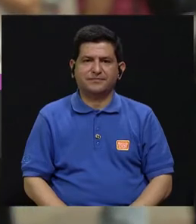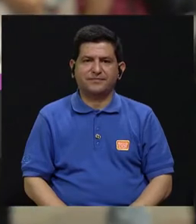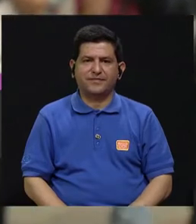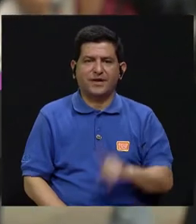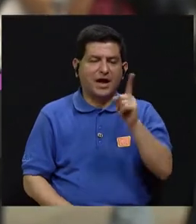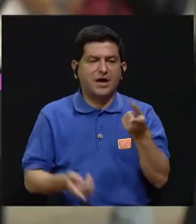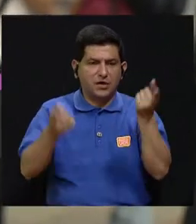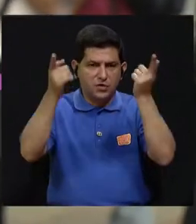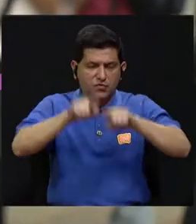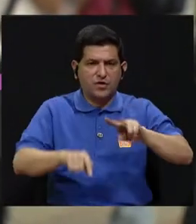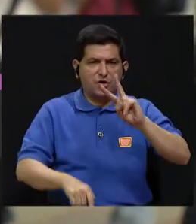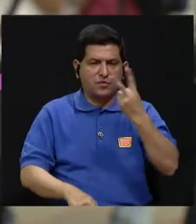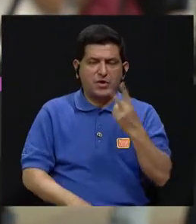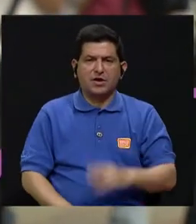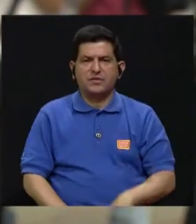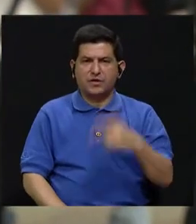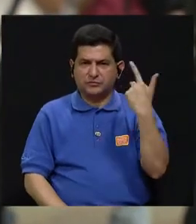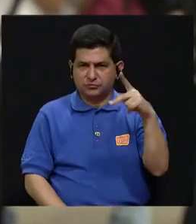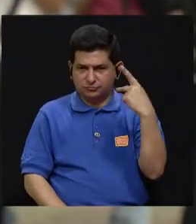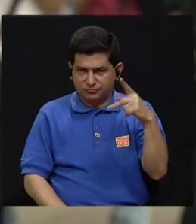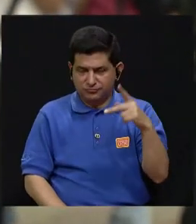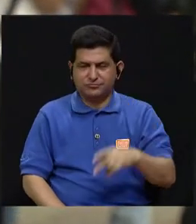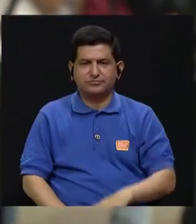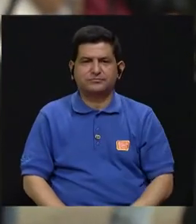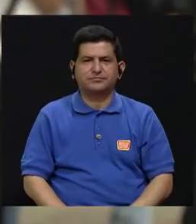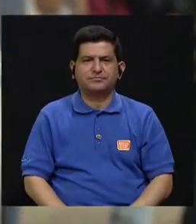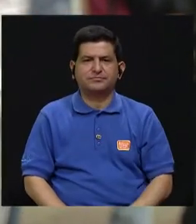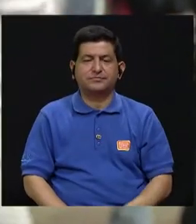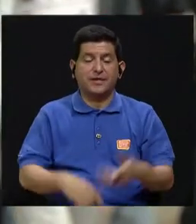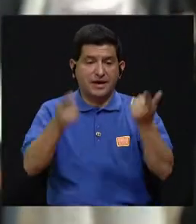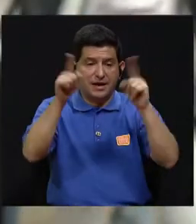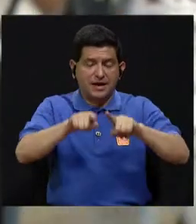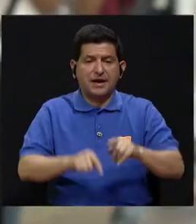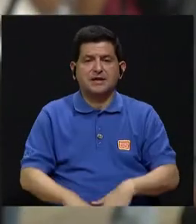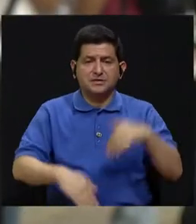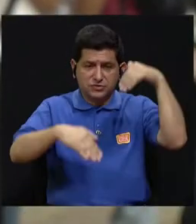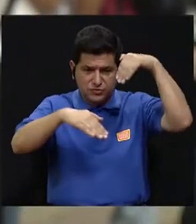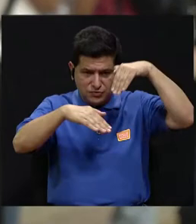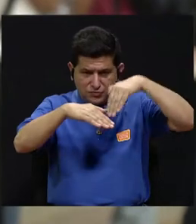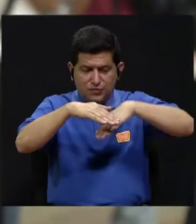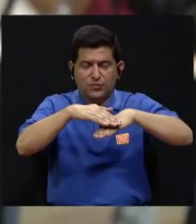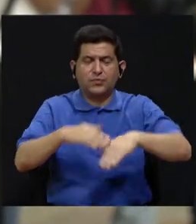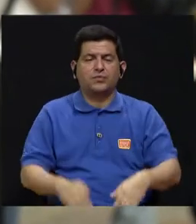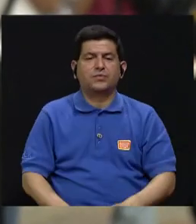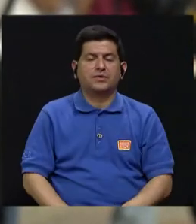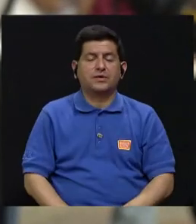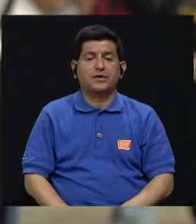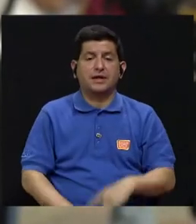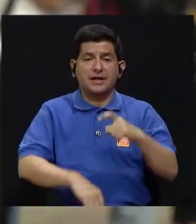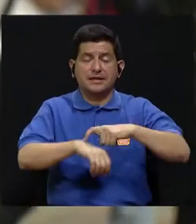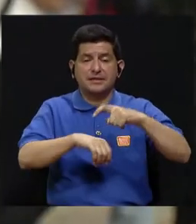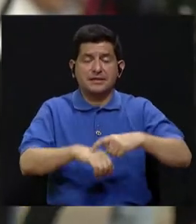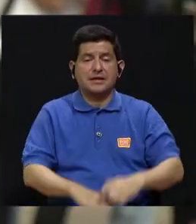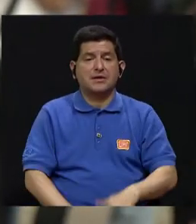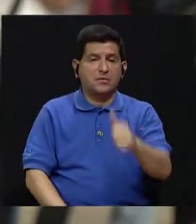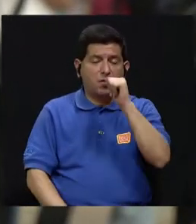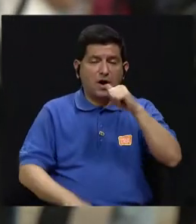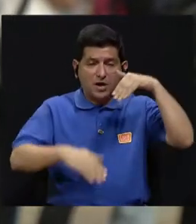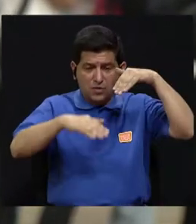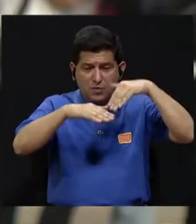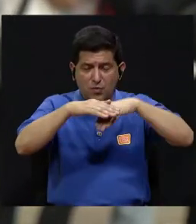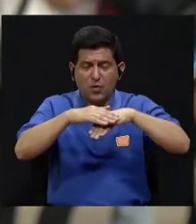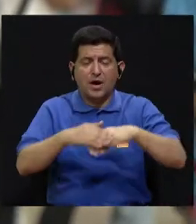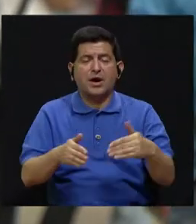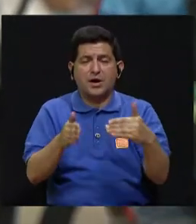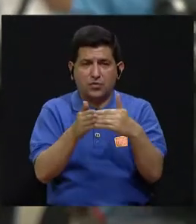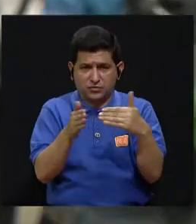un cierto fenómeno de doble filo, por decirlo de cierta manera. En el caso de los acuíferos, los tiempos de recarga en nuestros acuíferos son